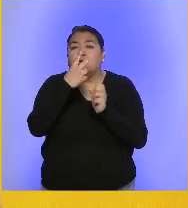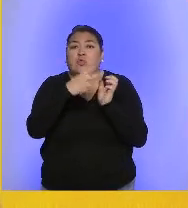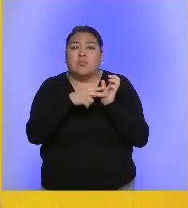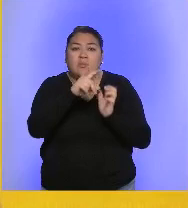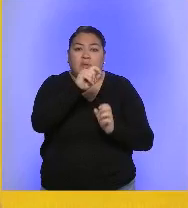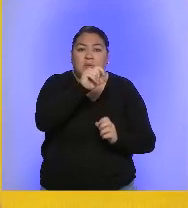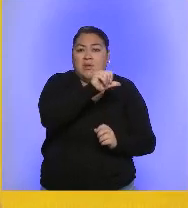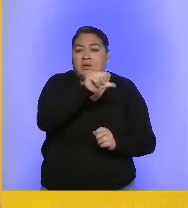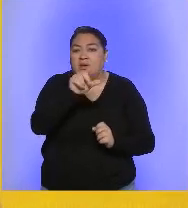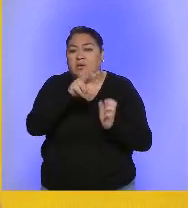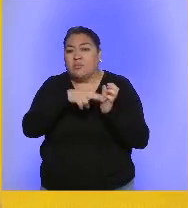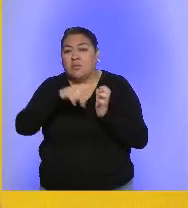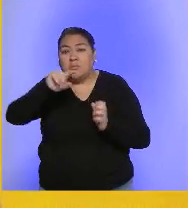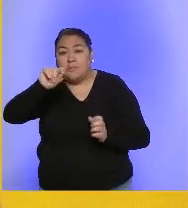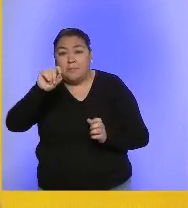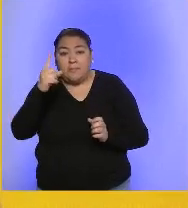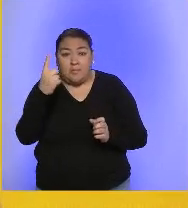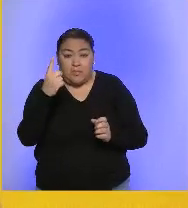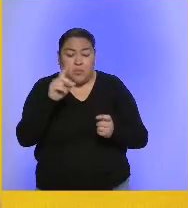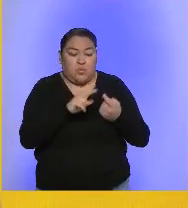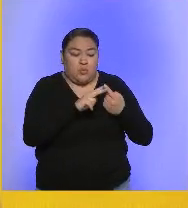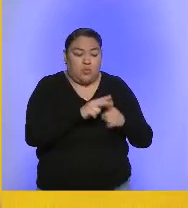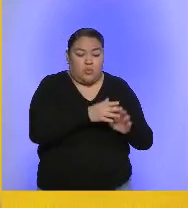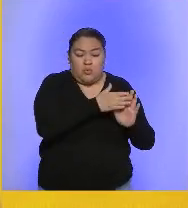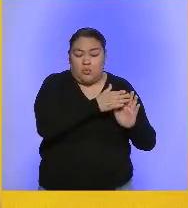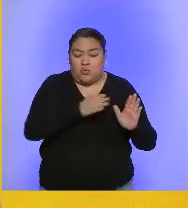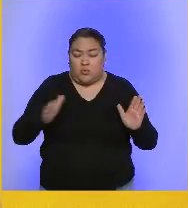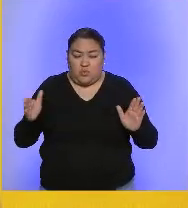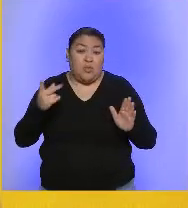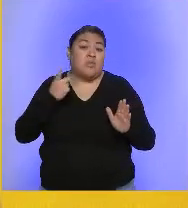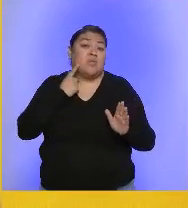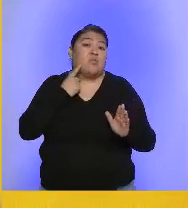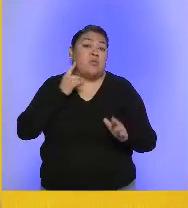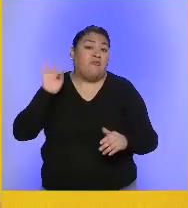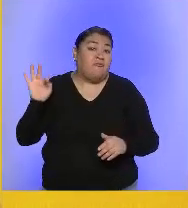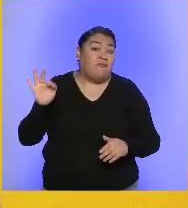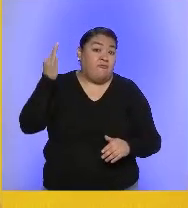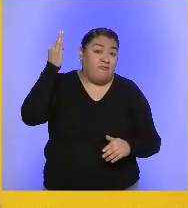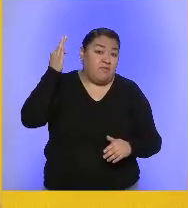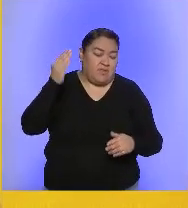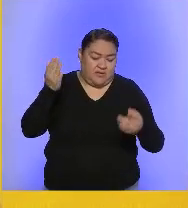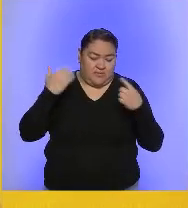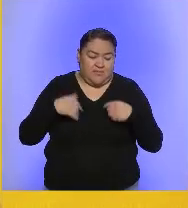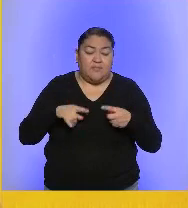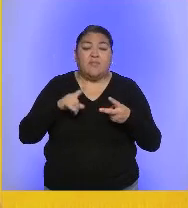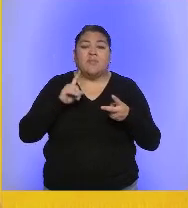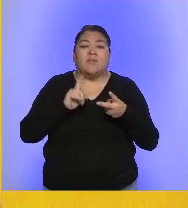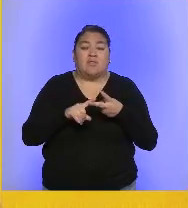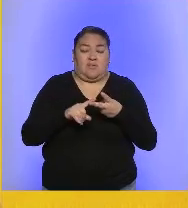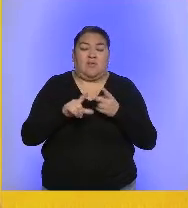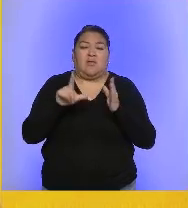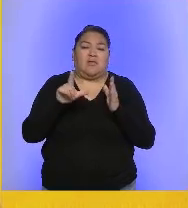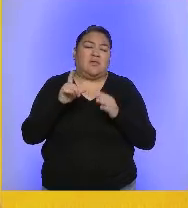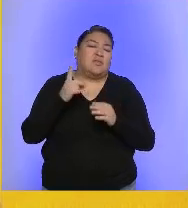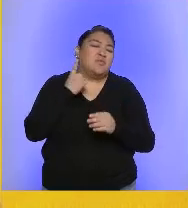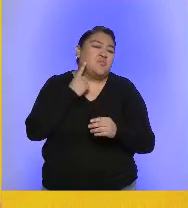elecciones para diputados federales, legisladores locales y autoridades municipales. Y por otro,